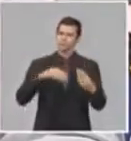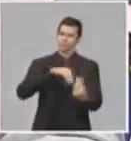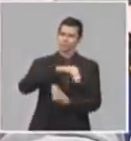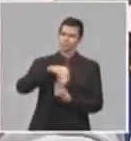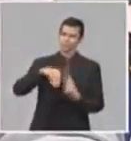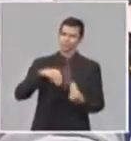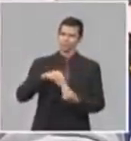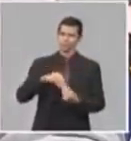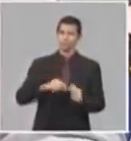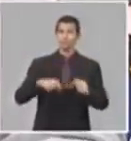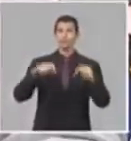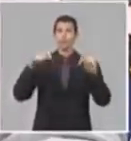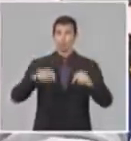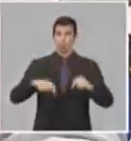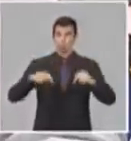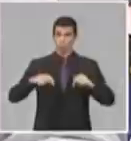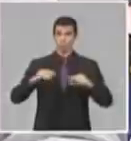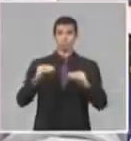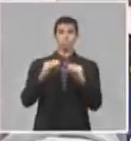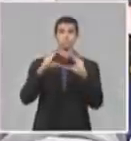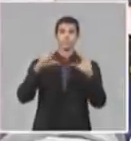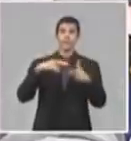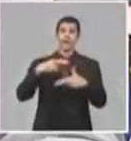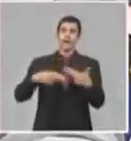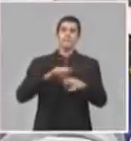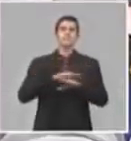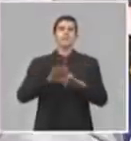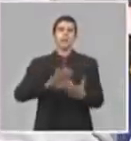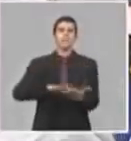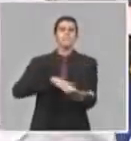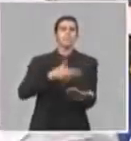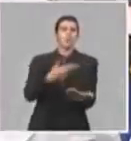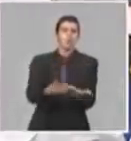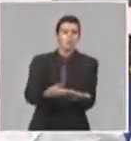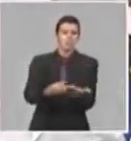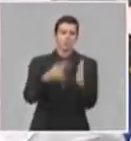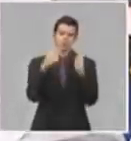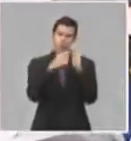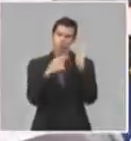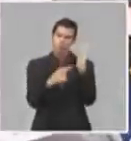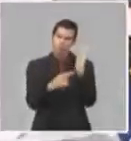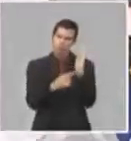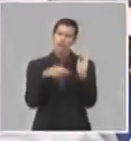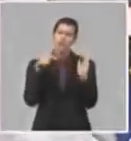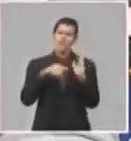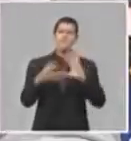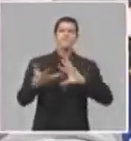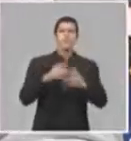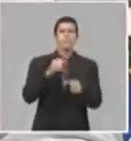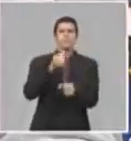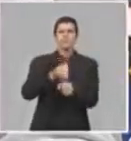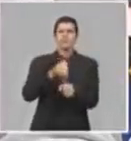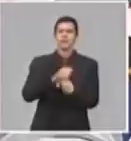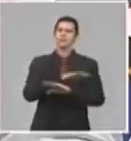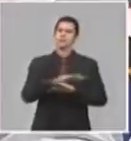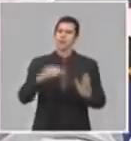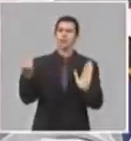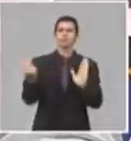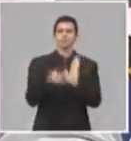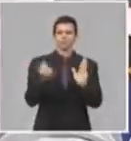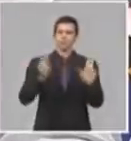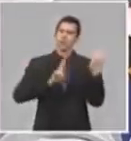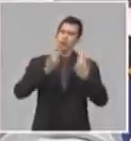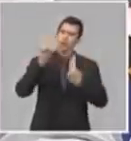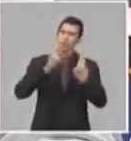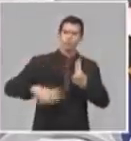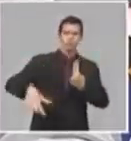del Consejo de Ministros, fue presentada y aprobada la estrategia. Esta reunión, presidida por el primer